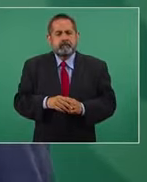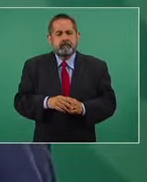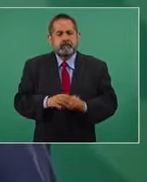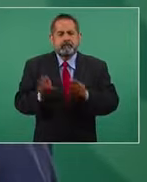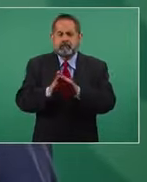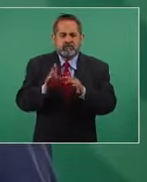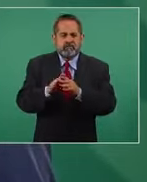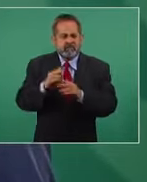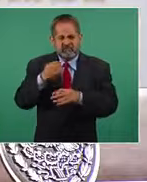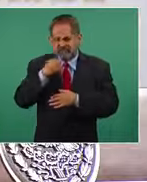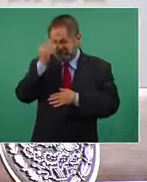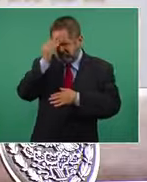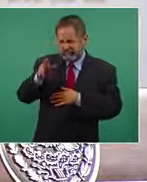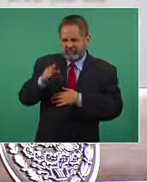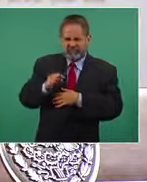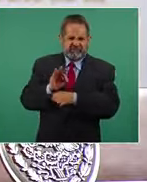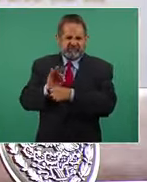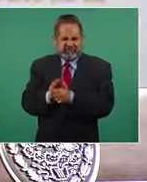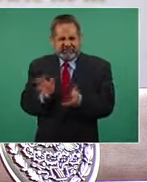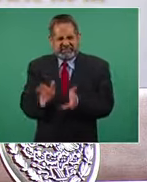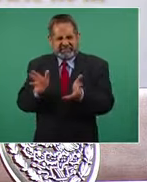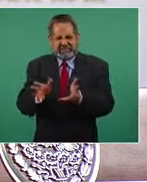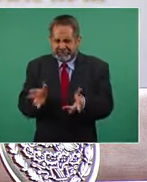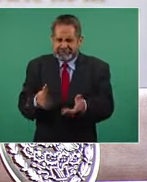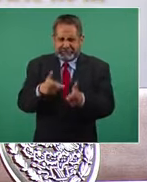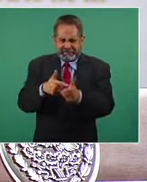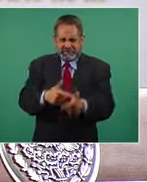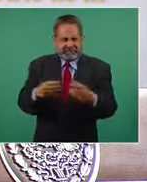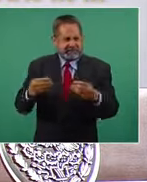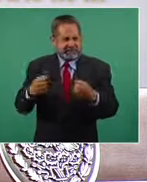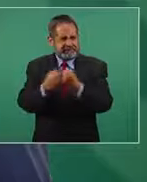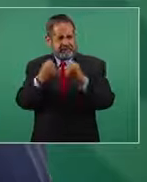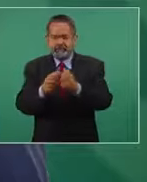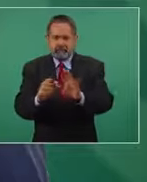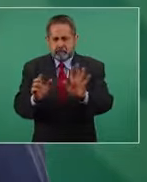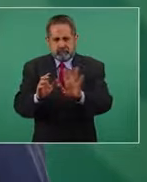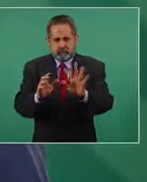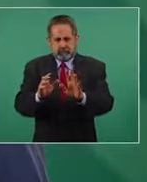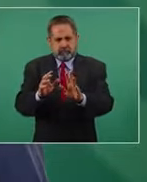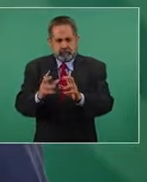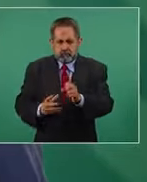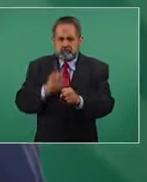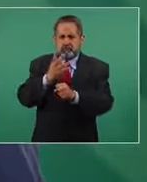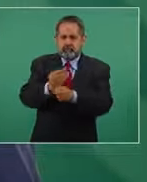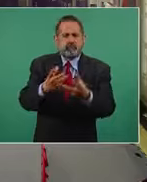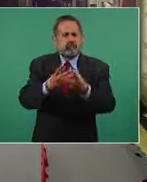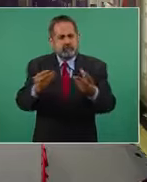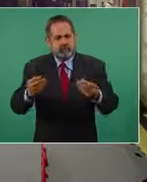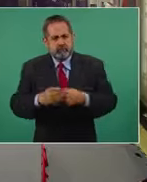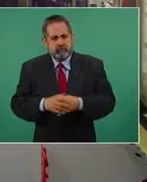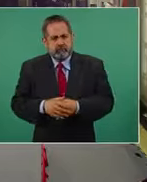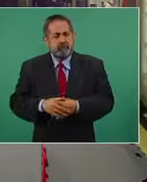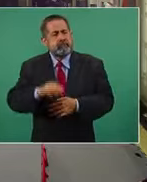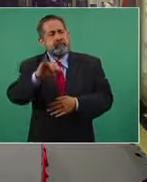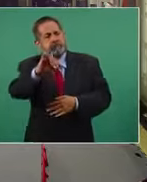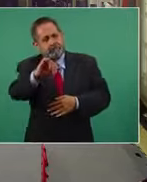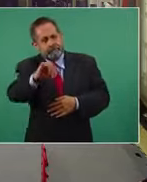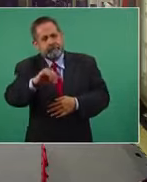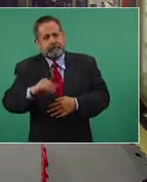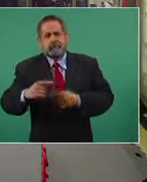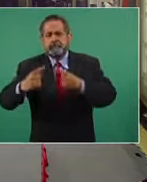atizar más un conflicto, sino resolverlo. Sí, pero esos diálogos ya los